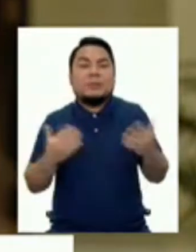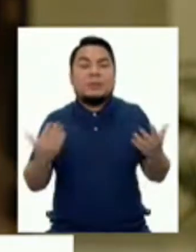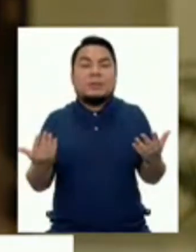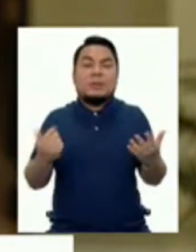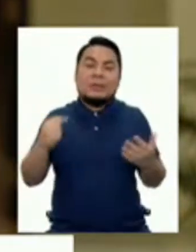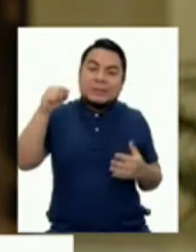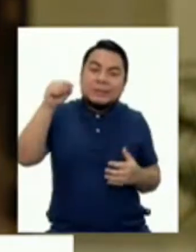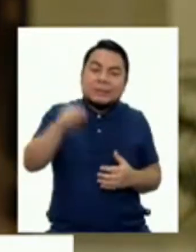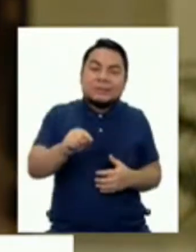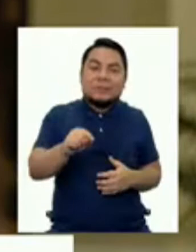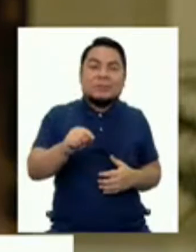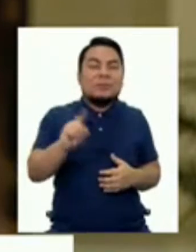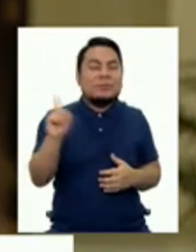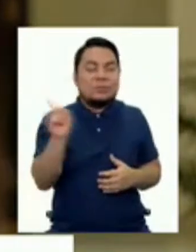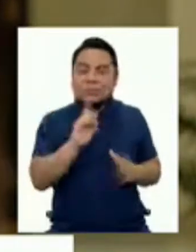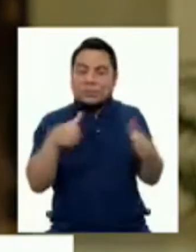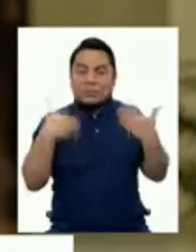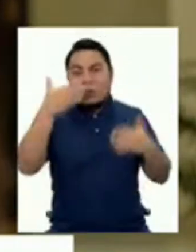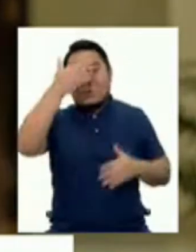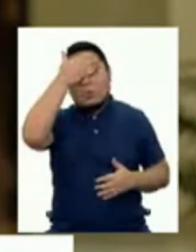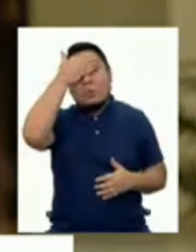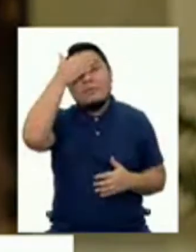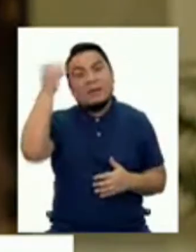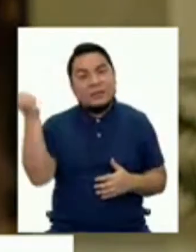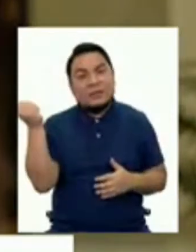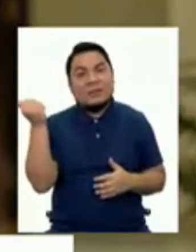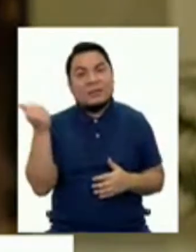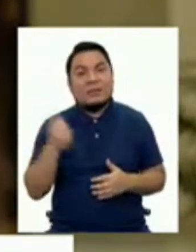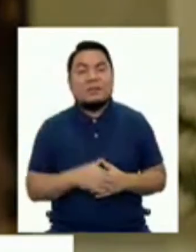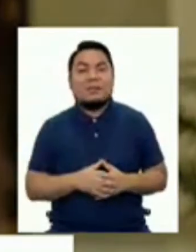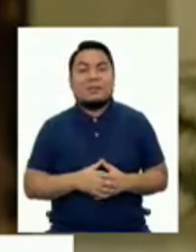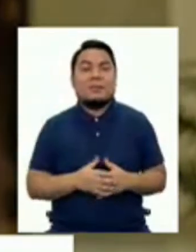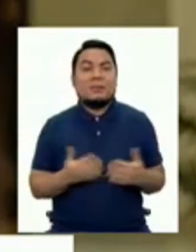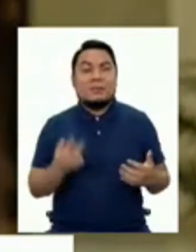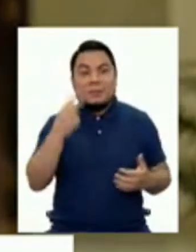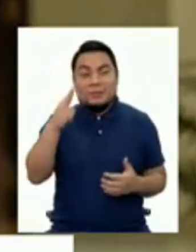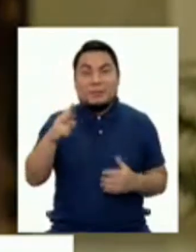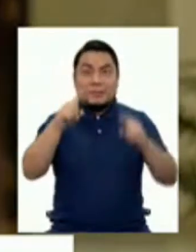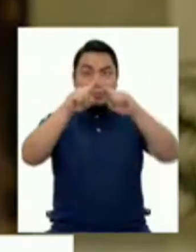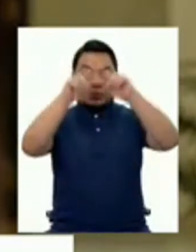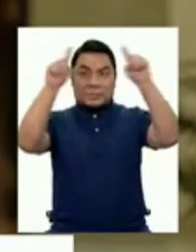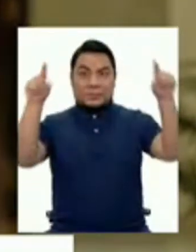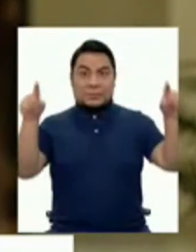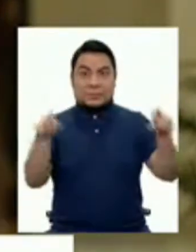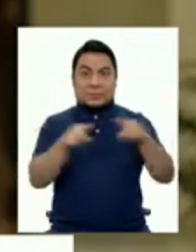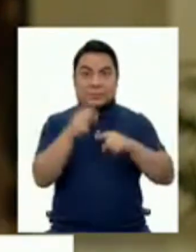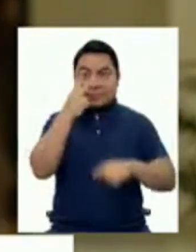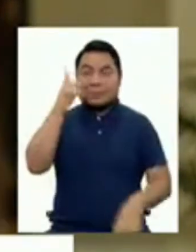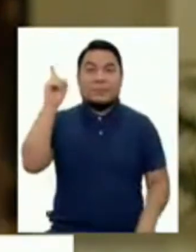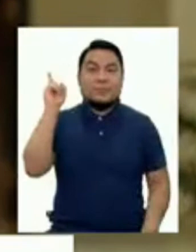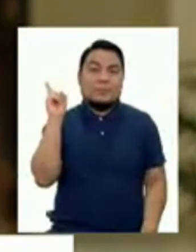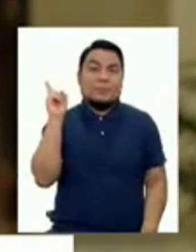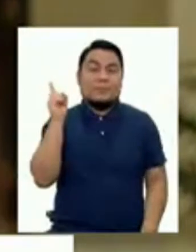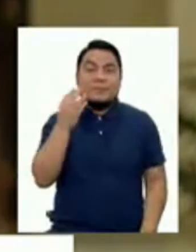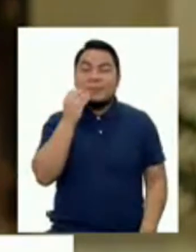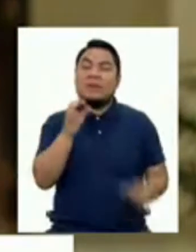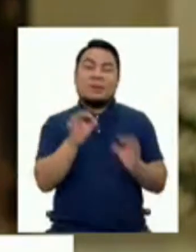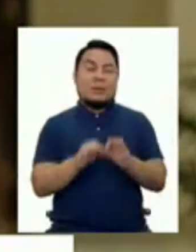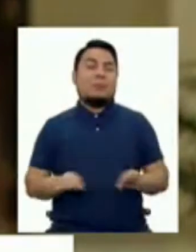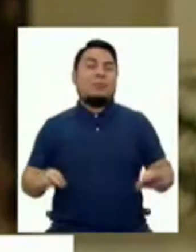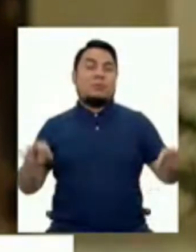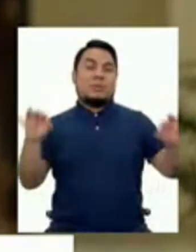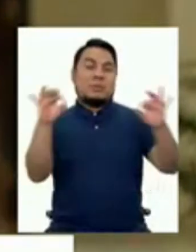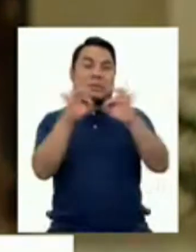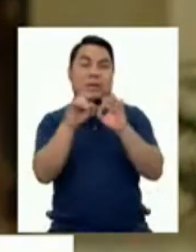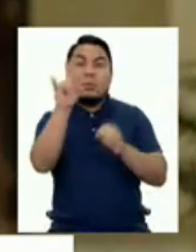no podemos olvidarlo. Miren el siguiente cuadro para que vean la relevancia y la